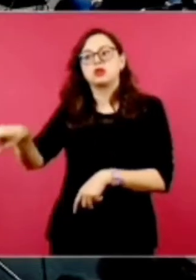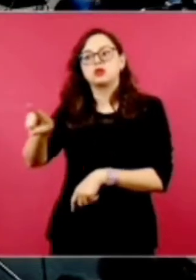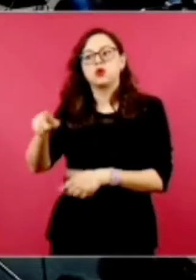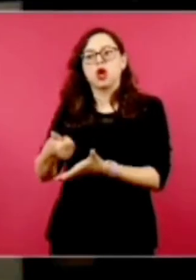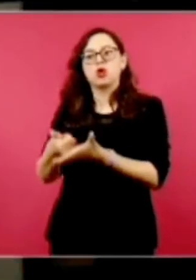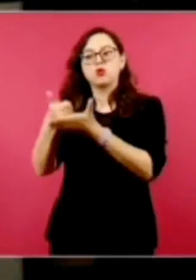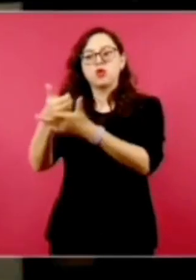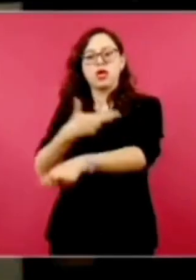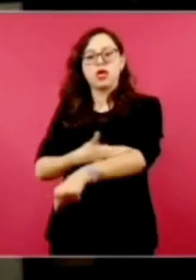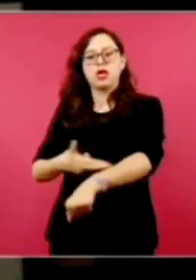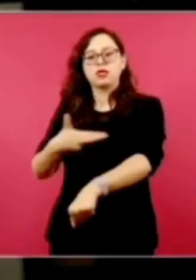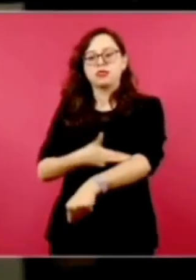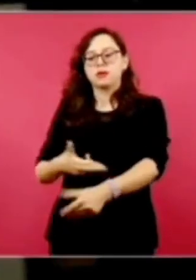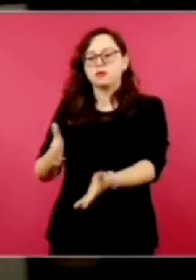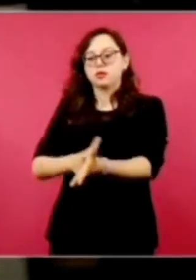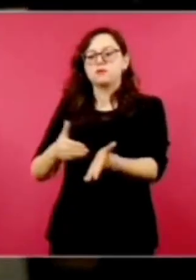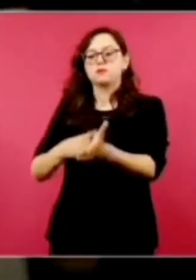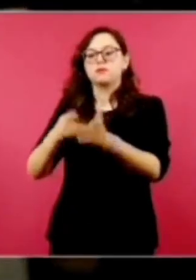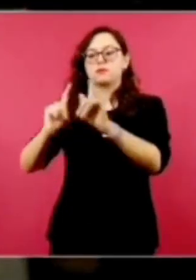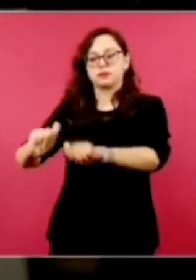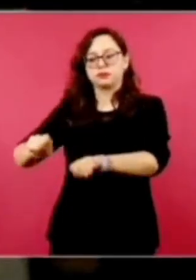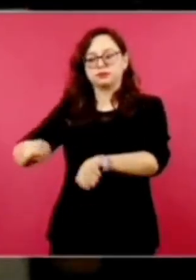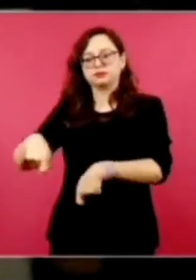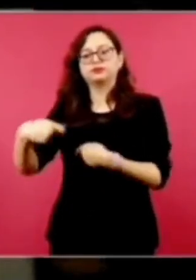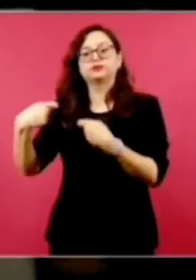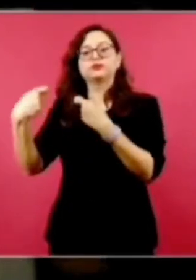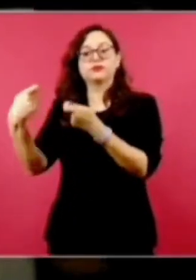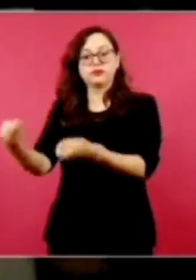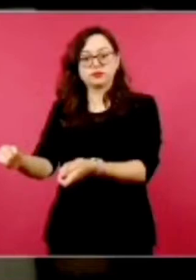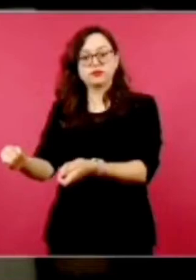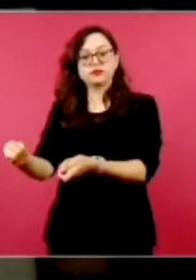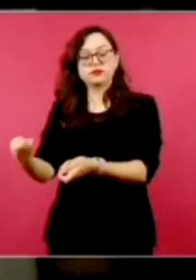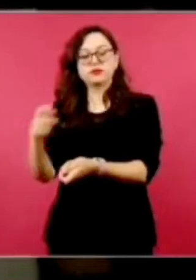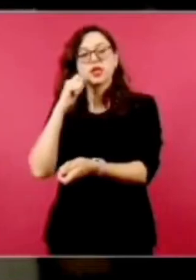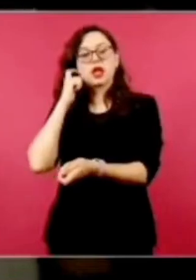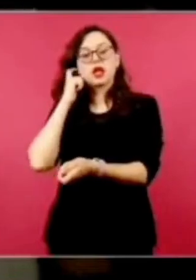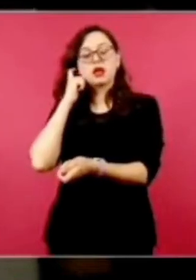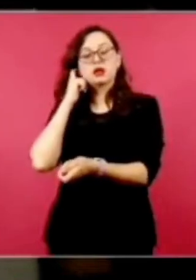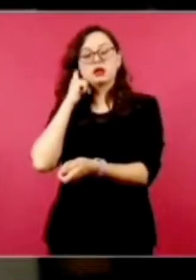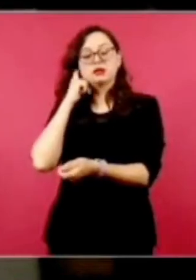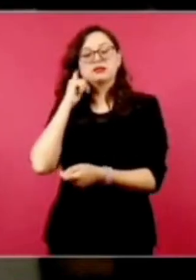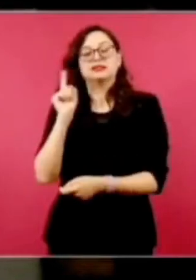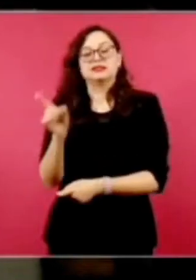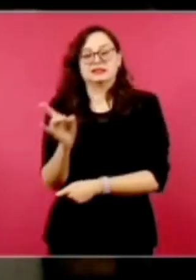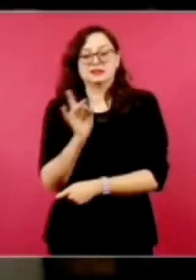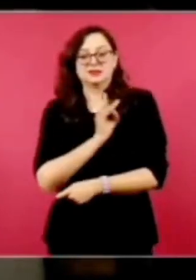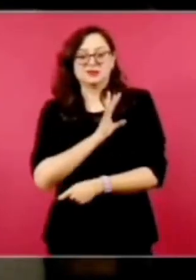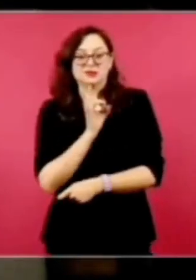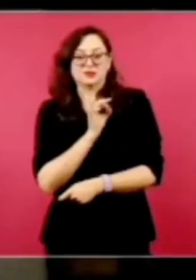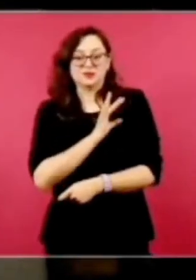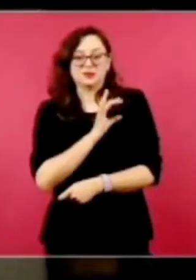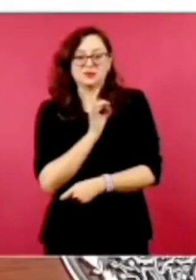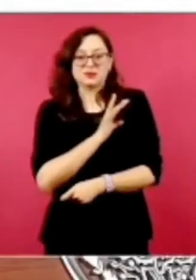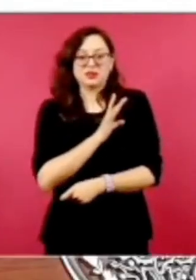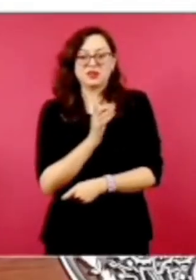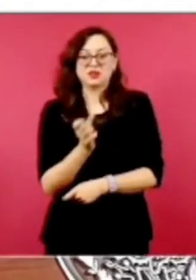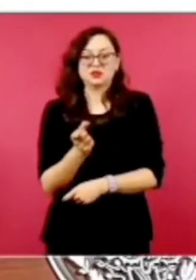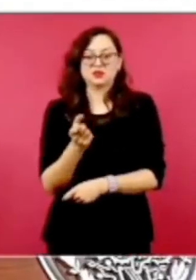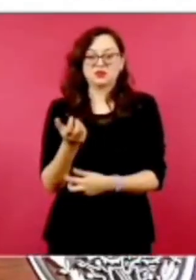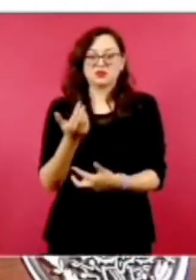venido diciendo eso en todo el camino. Ellos temían que los regresaran al sur, sobre todo porque muchos estaban esperando unos en trámite a Telacomar.